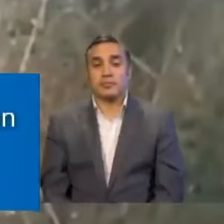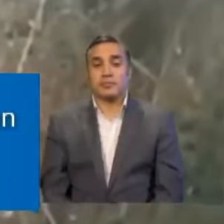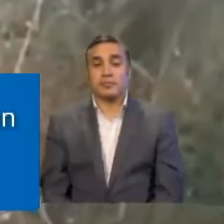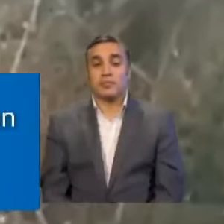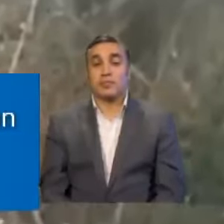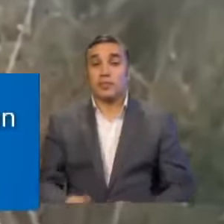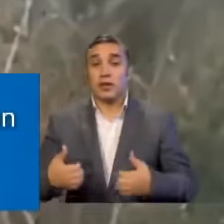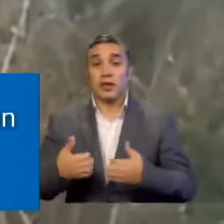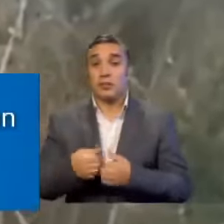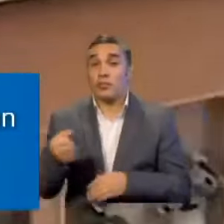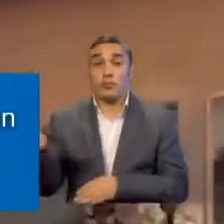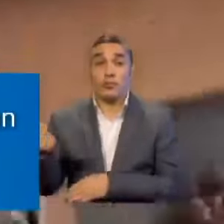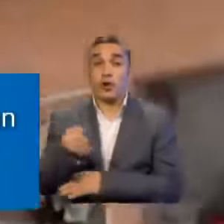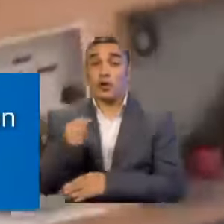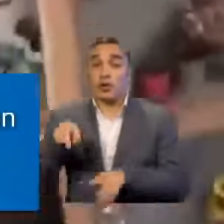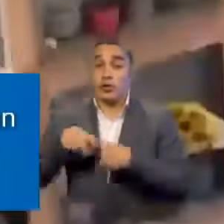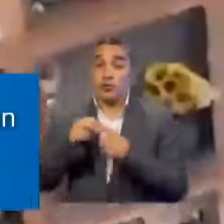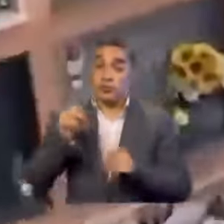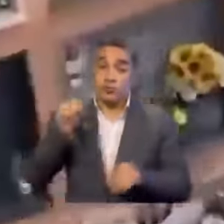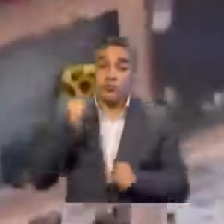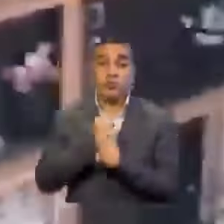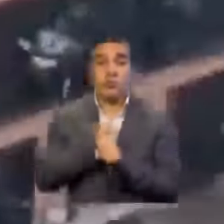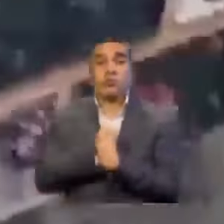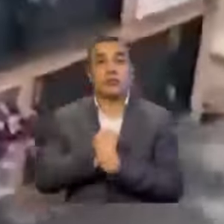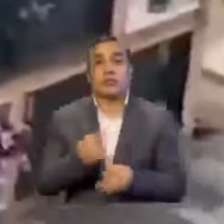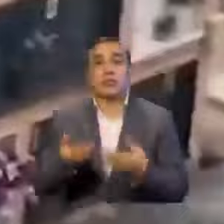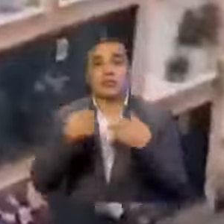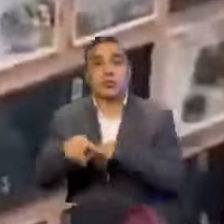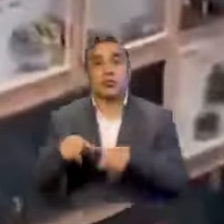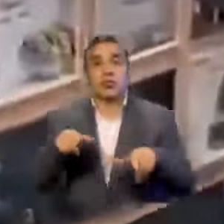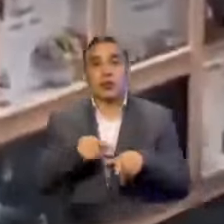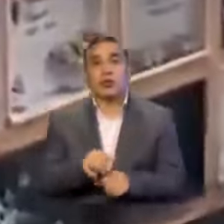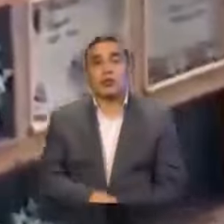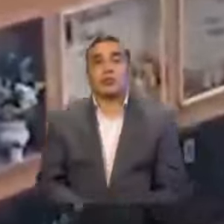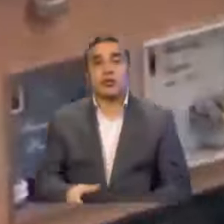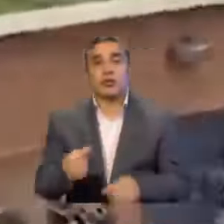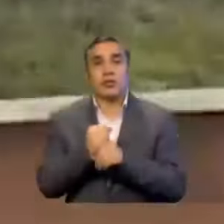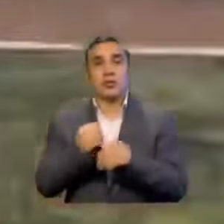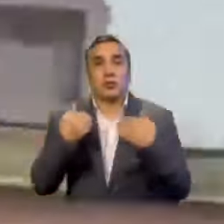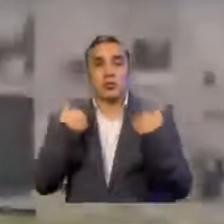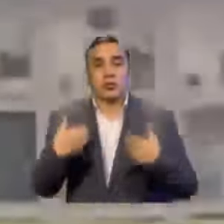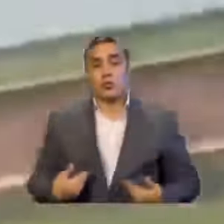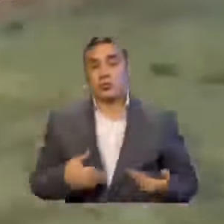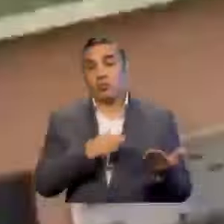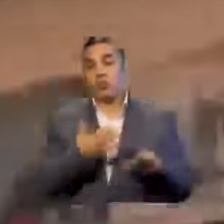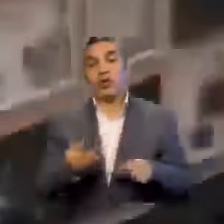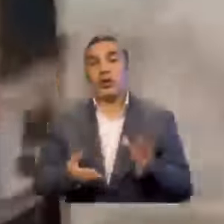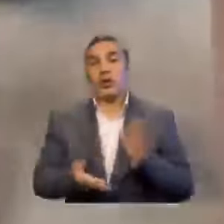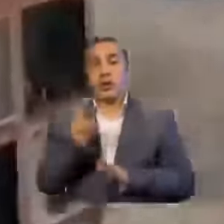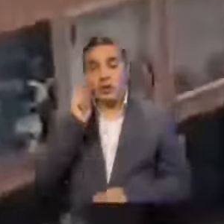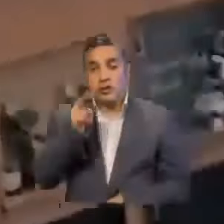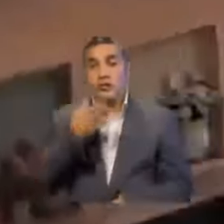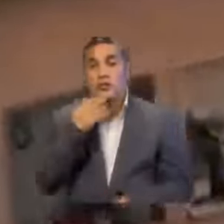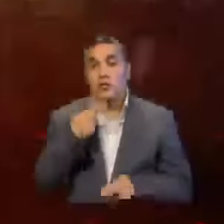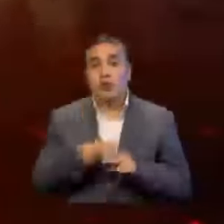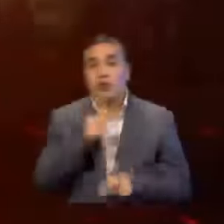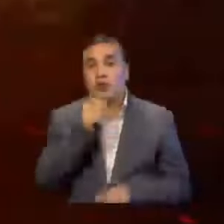Un equipo de los bomberos ha comenzado ya las labores para asegurar el lugar y recuperar los cadáveres que deberían ser identificados.